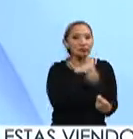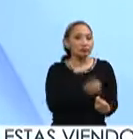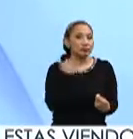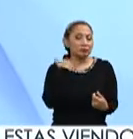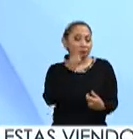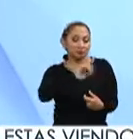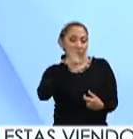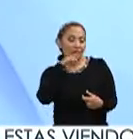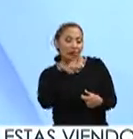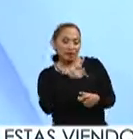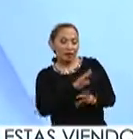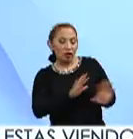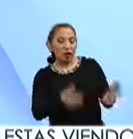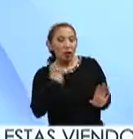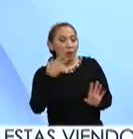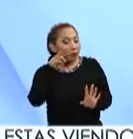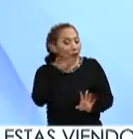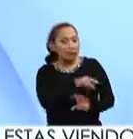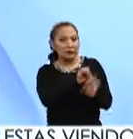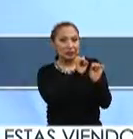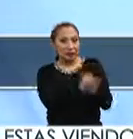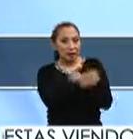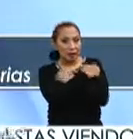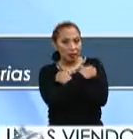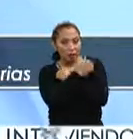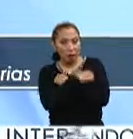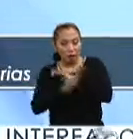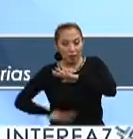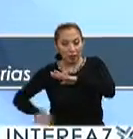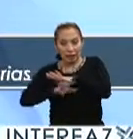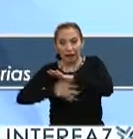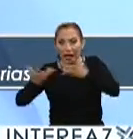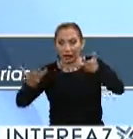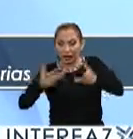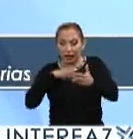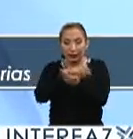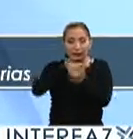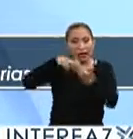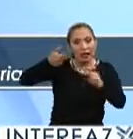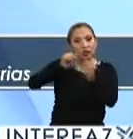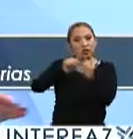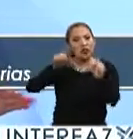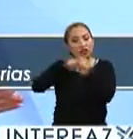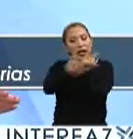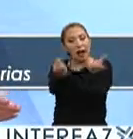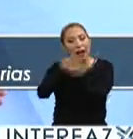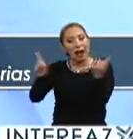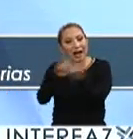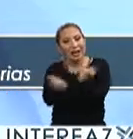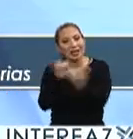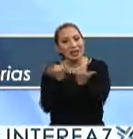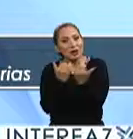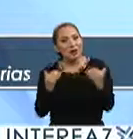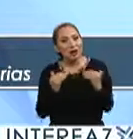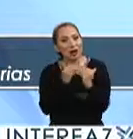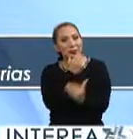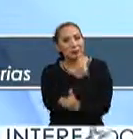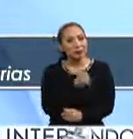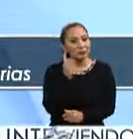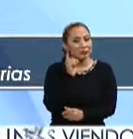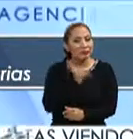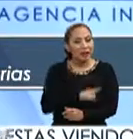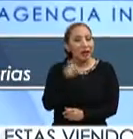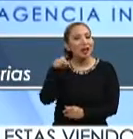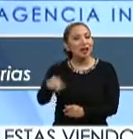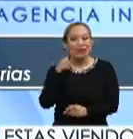los expertos recomiendan apostar por un sistema educativo basado en la construcción de relaciones sociales completamente igualitarias,